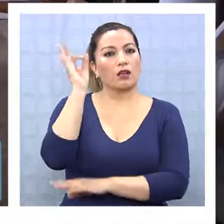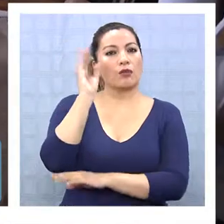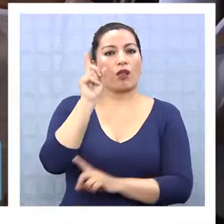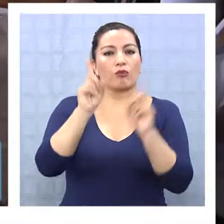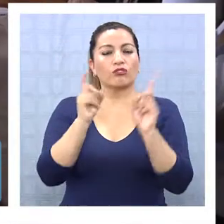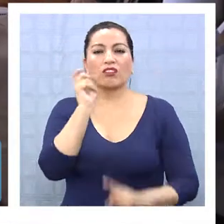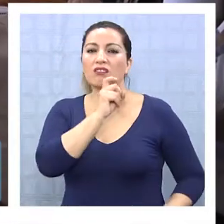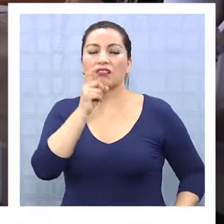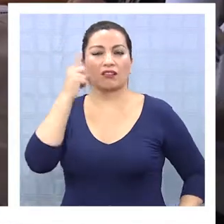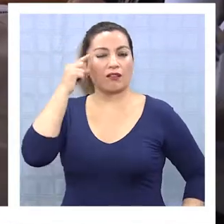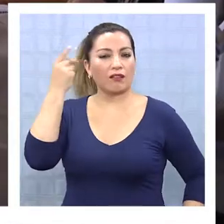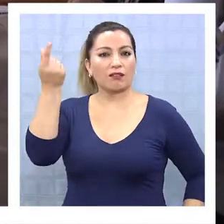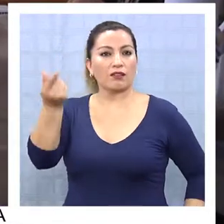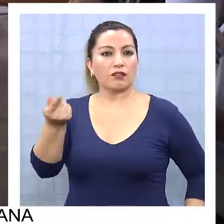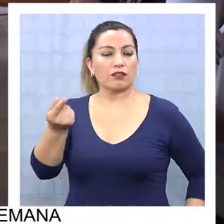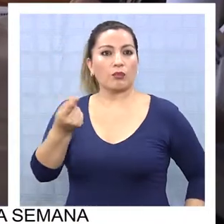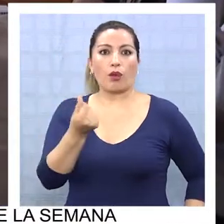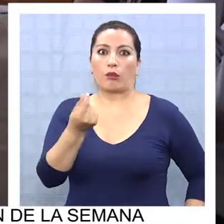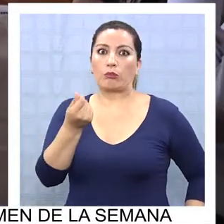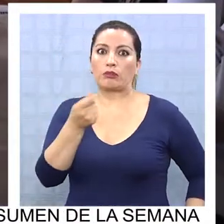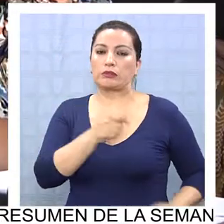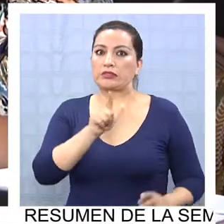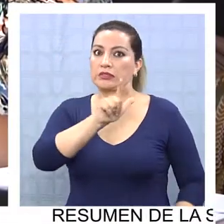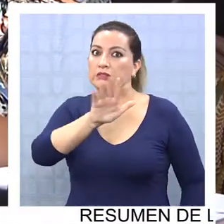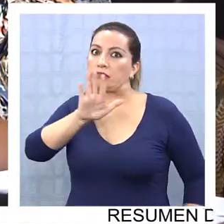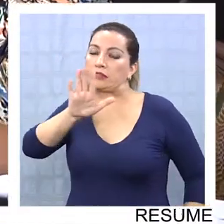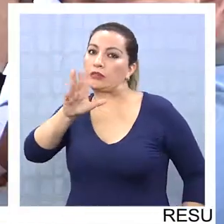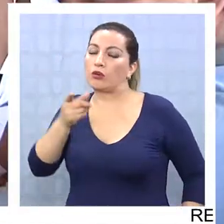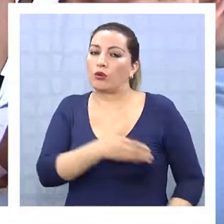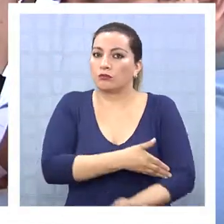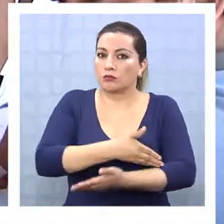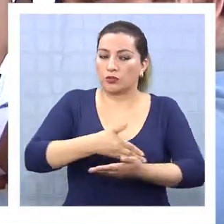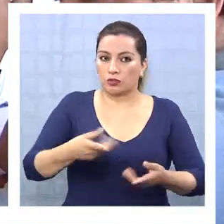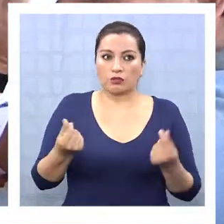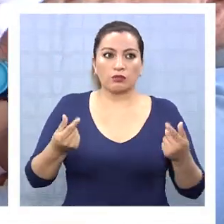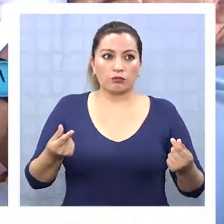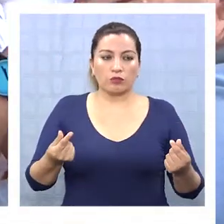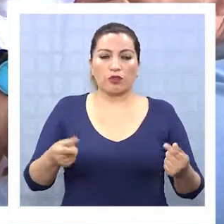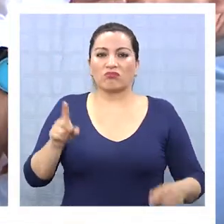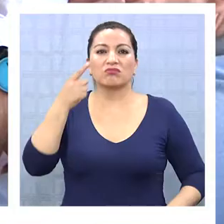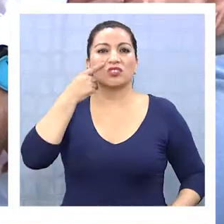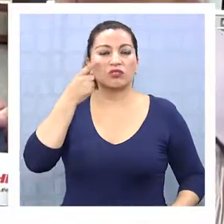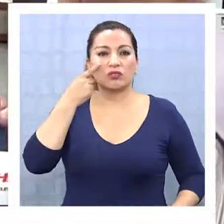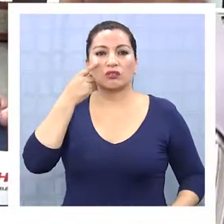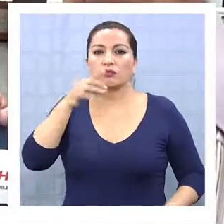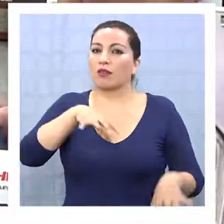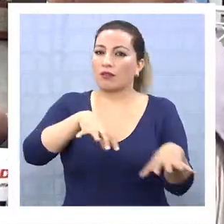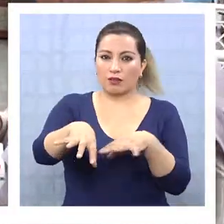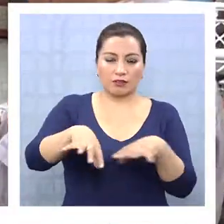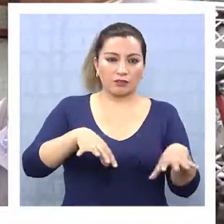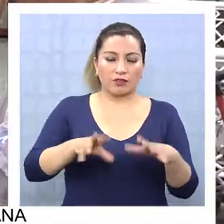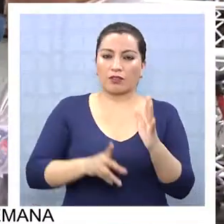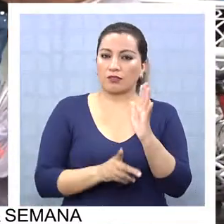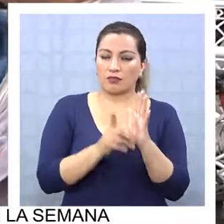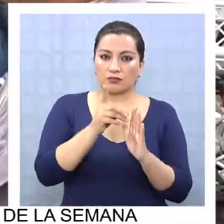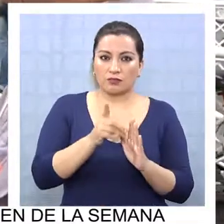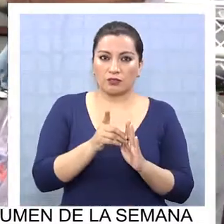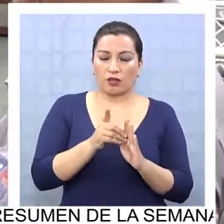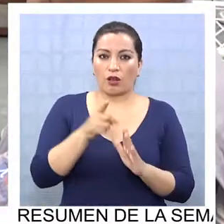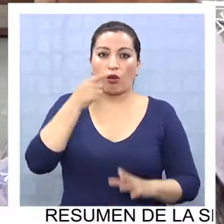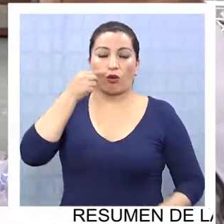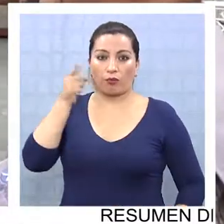surgen críticas a la iniciativa, por su alto costo, 75 millones de pesos, y el desconocimiento de las actividades que